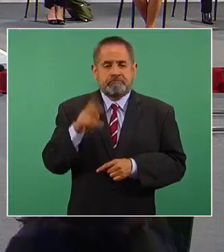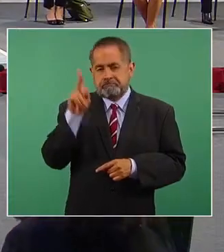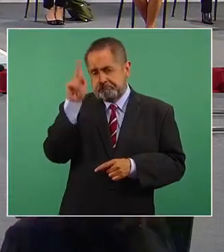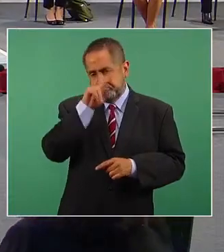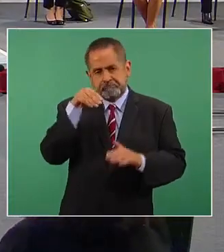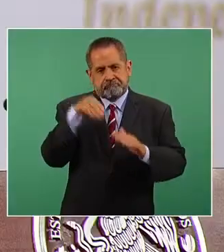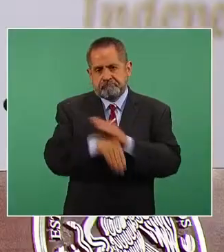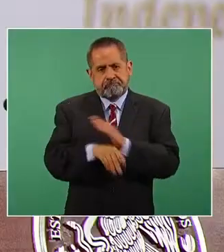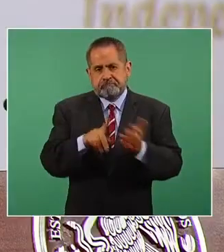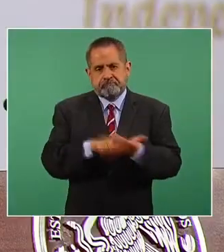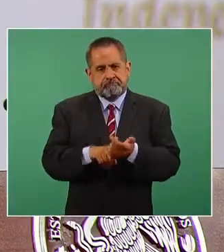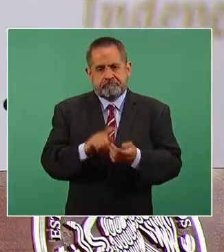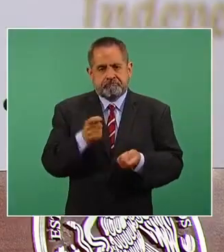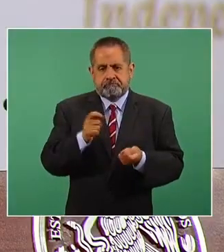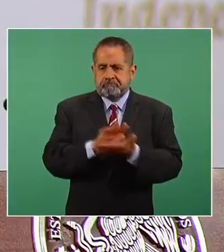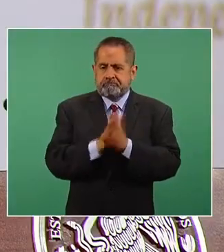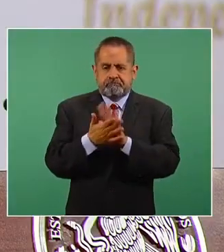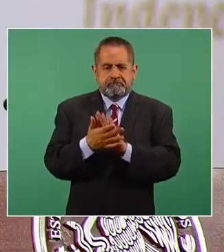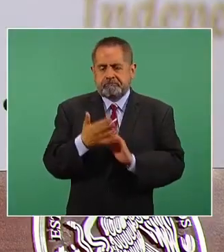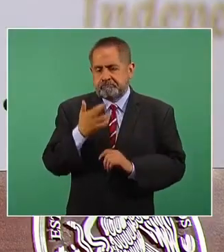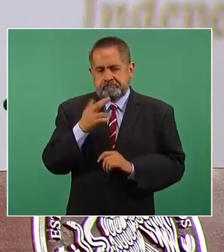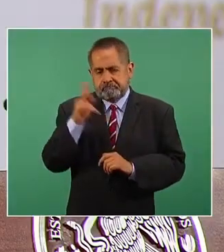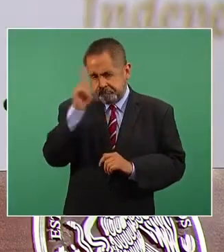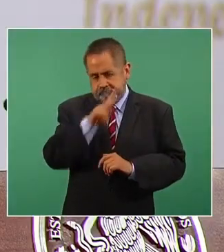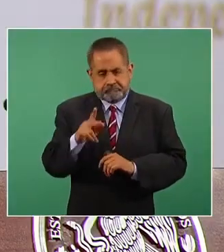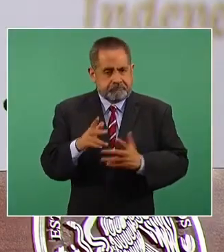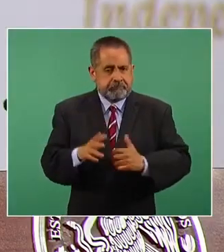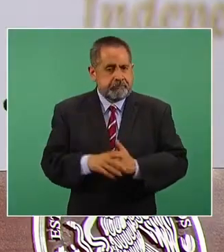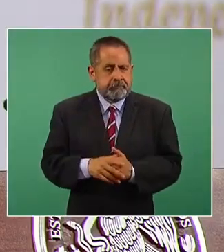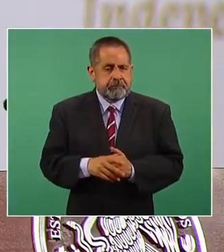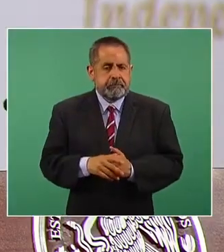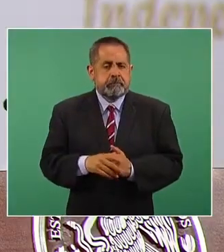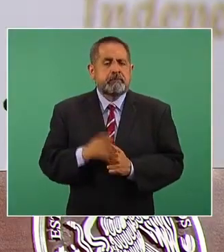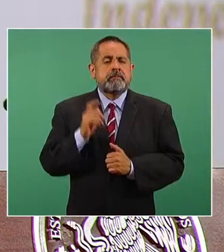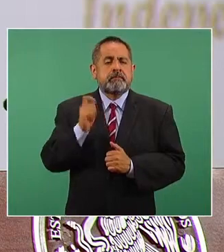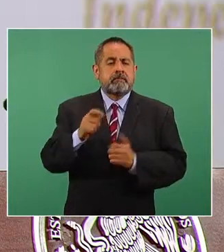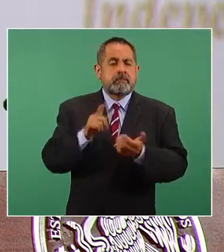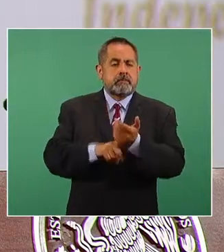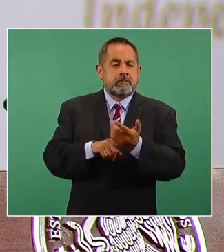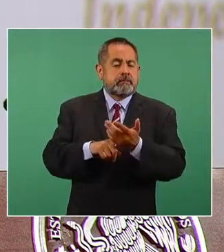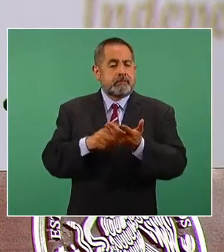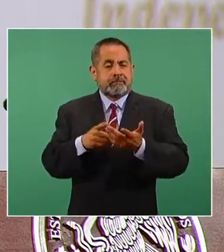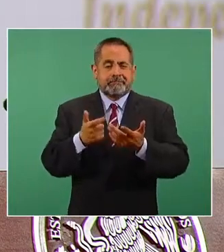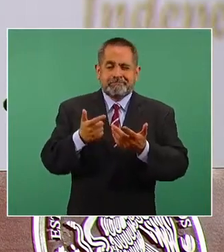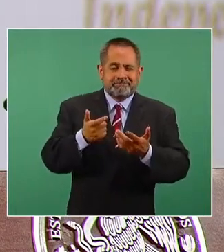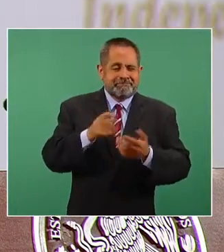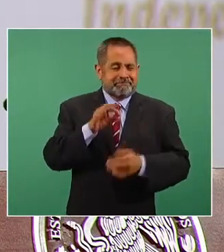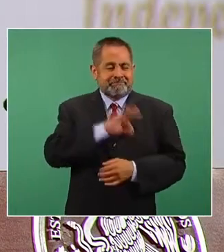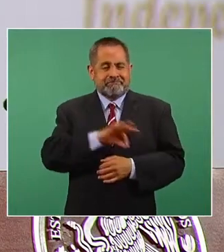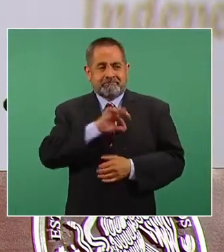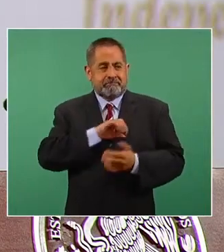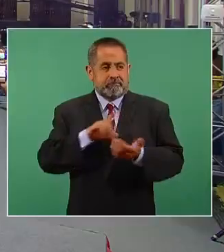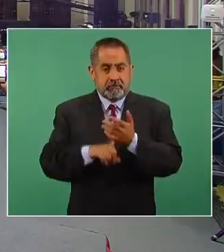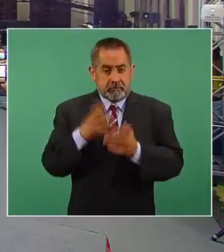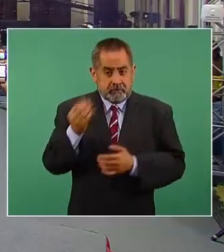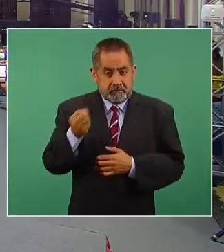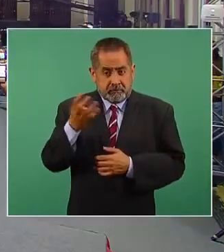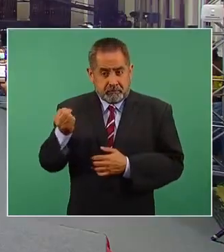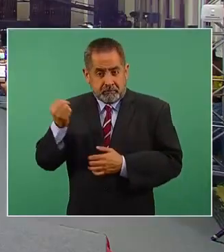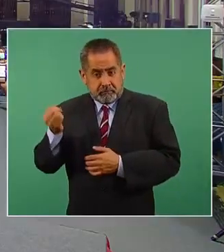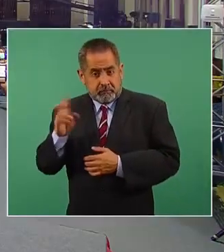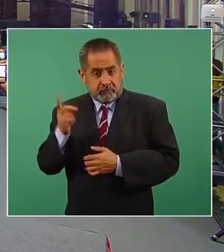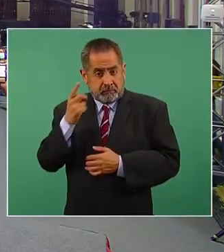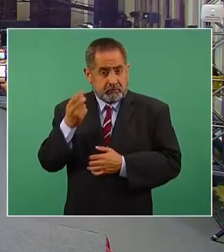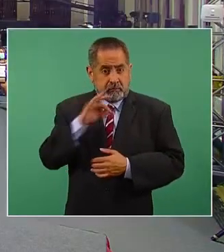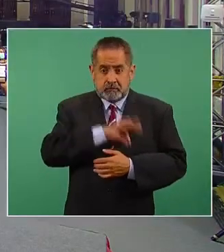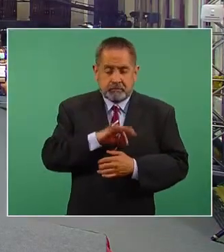6,936 pesos con 61 centavos, con un muy mal tipo de cambio, un poquito mejor, 20 pesos con 40 centavos en promedio y una comisión de 9.99 de